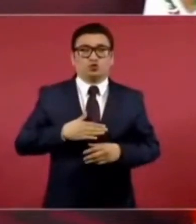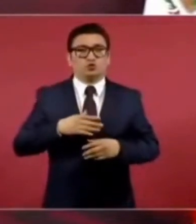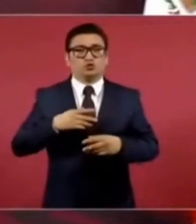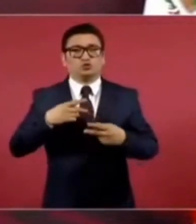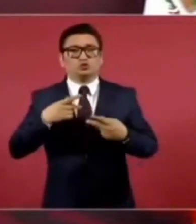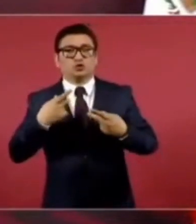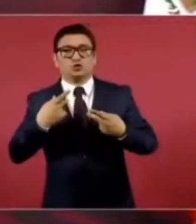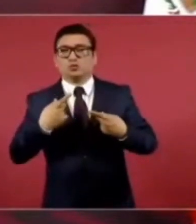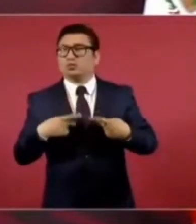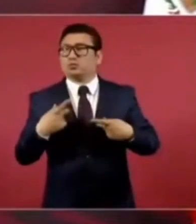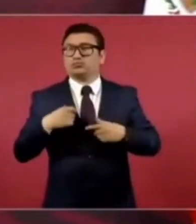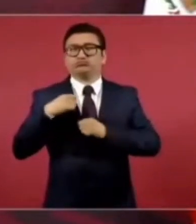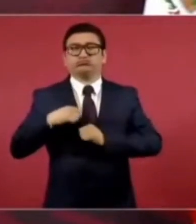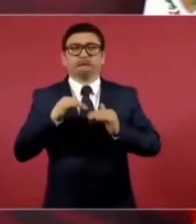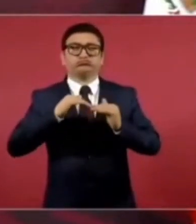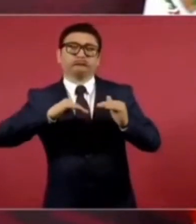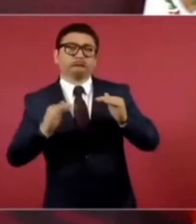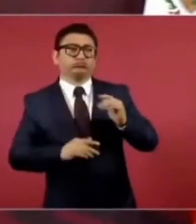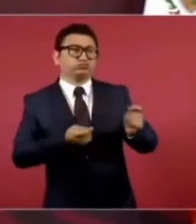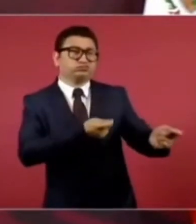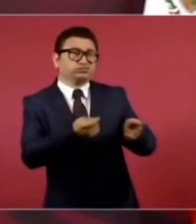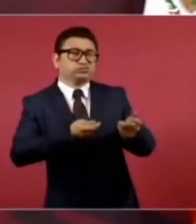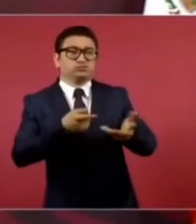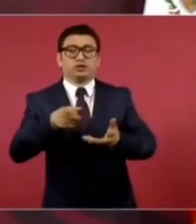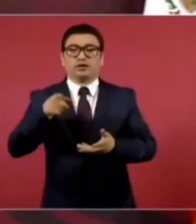del autoritarismo,